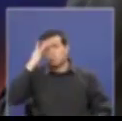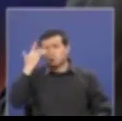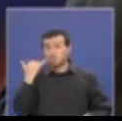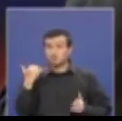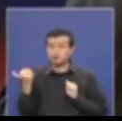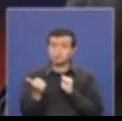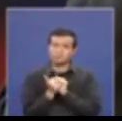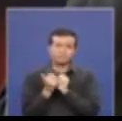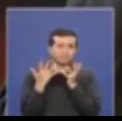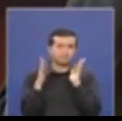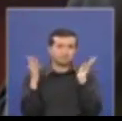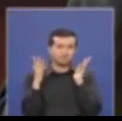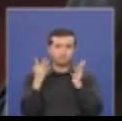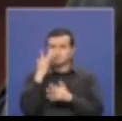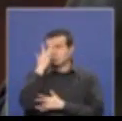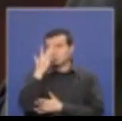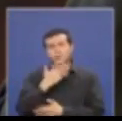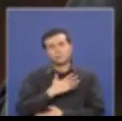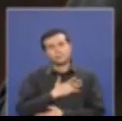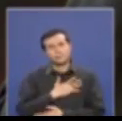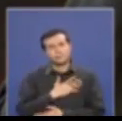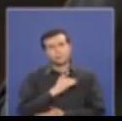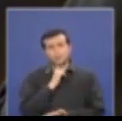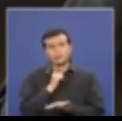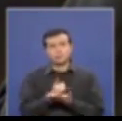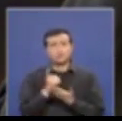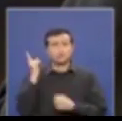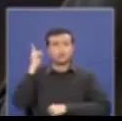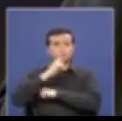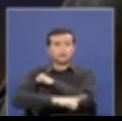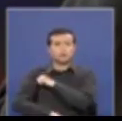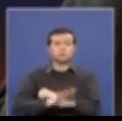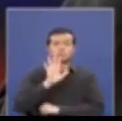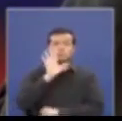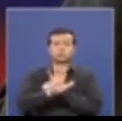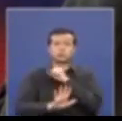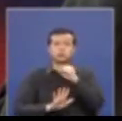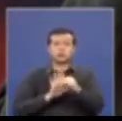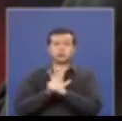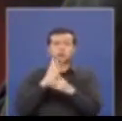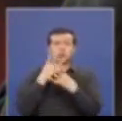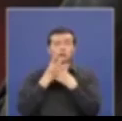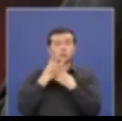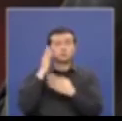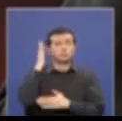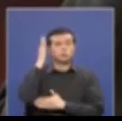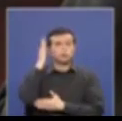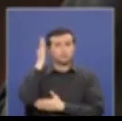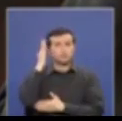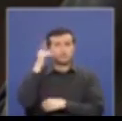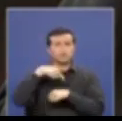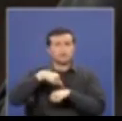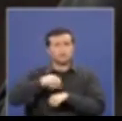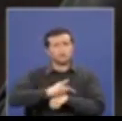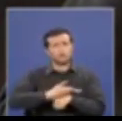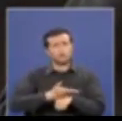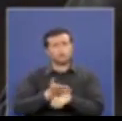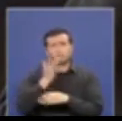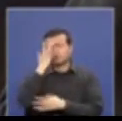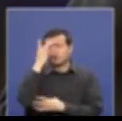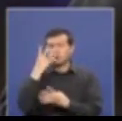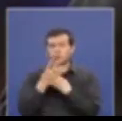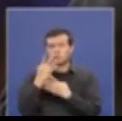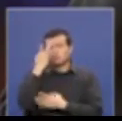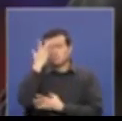está con nosotras, ya que lo extrañamos mucho. Le han dado una sentencia de 5 años en la cárcel de Tulcán. Es mucho tiempo para estar en la cárcel